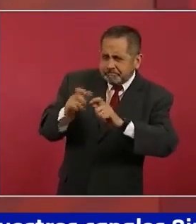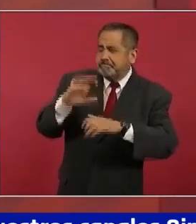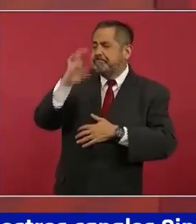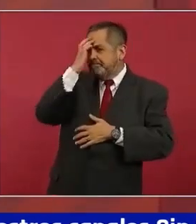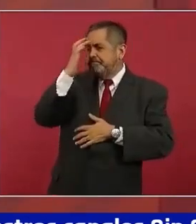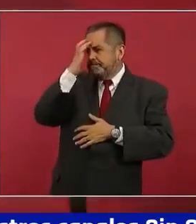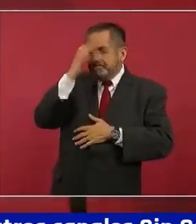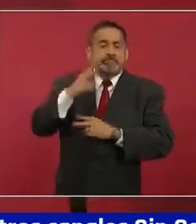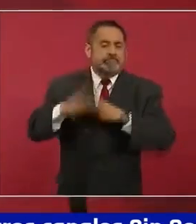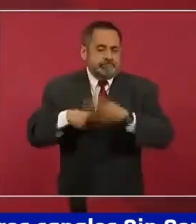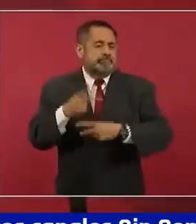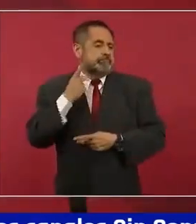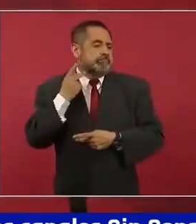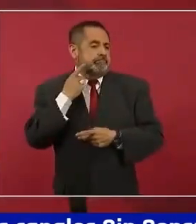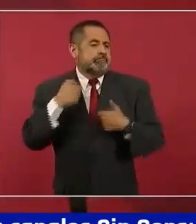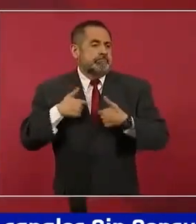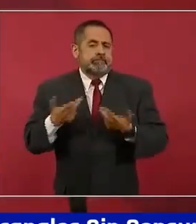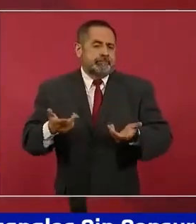Eso es lo primero,